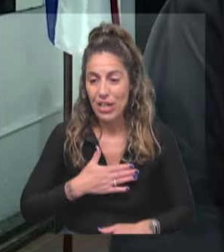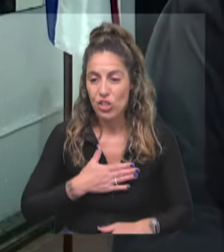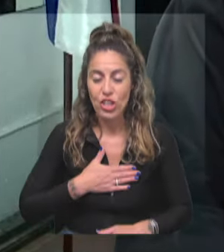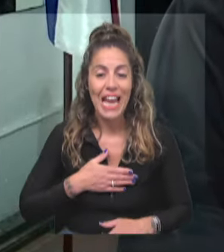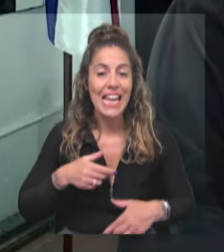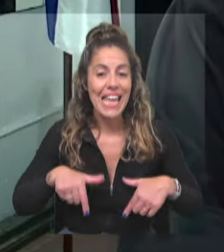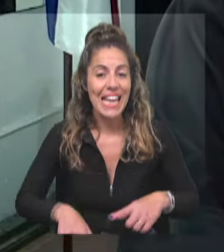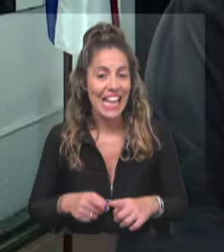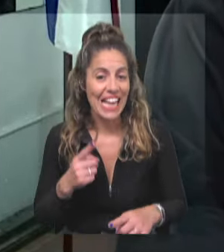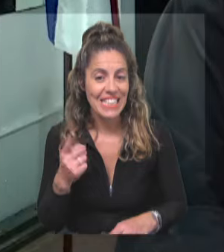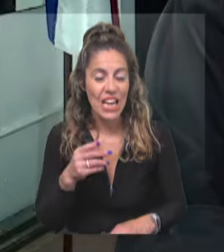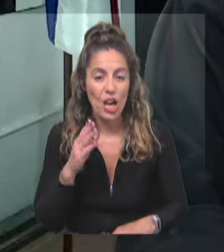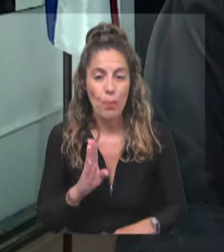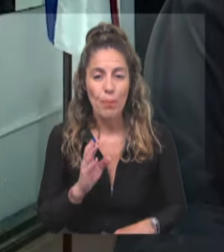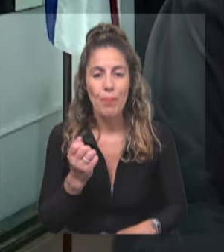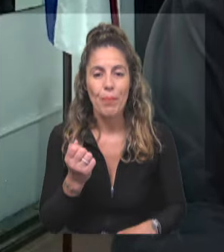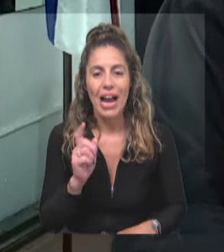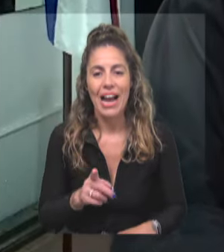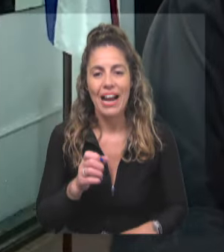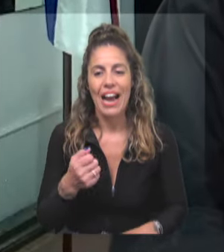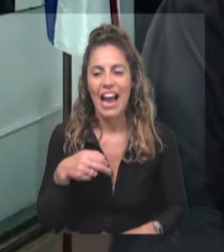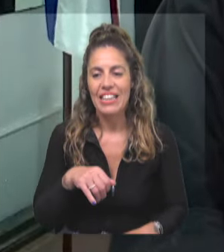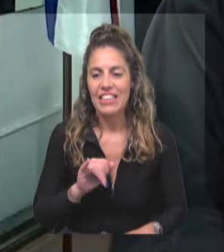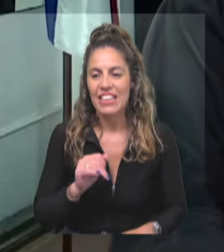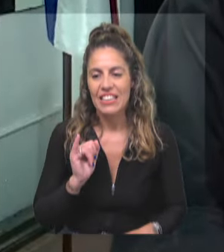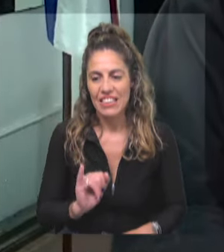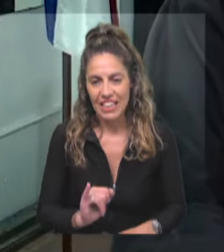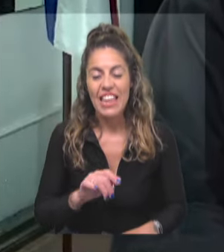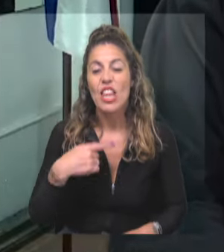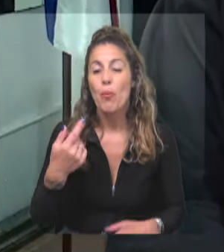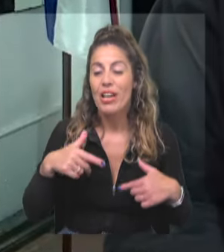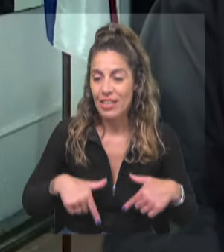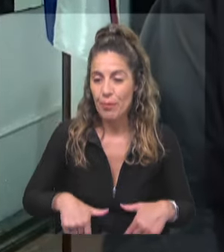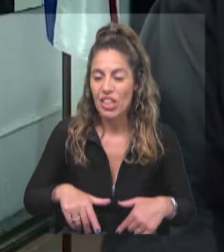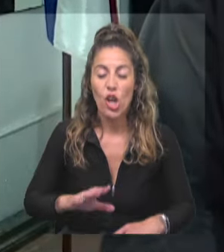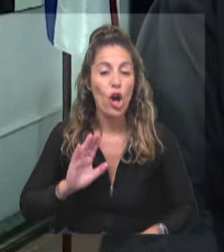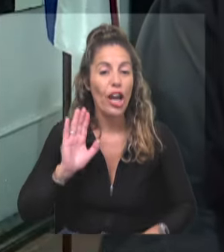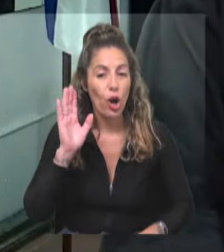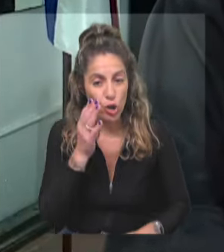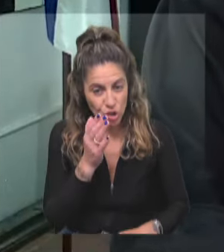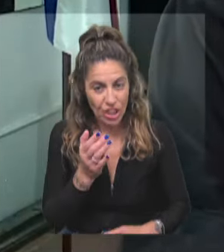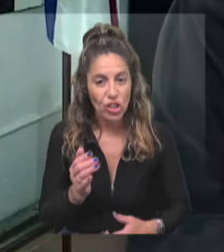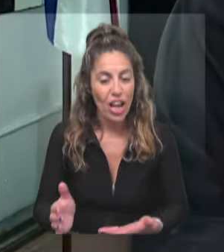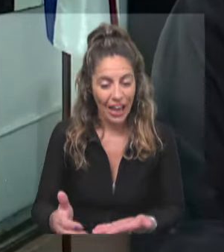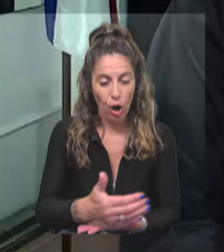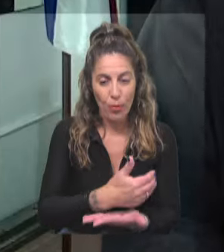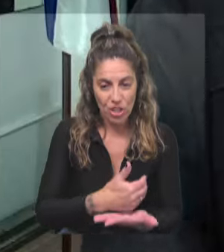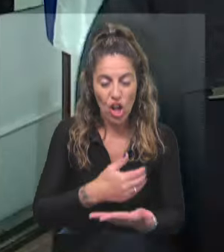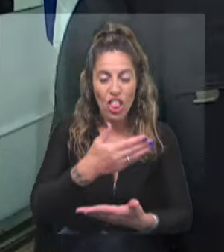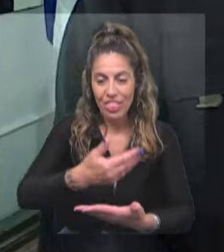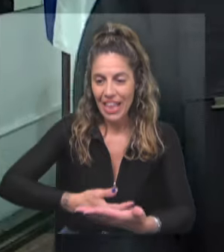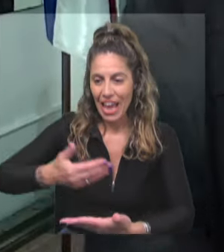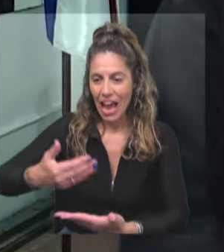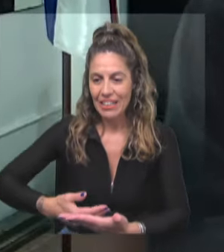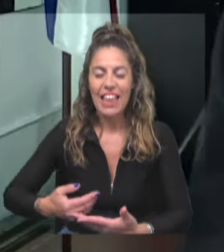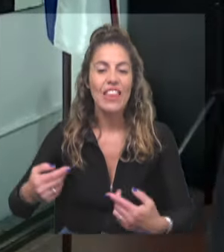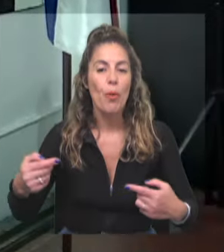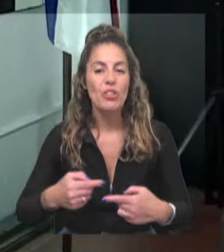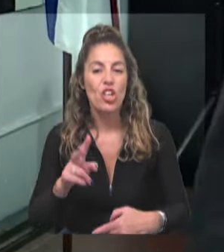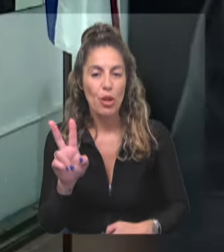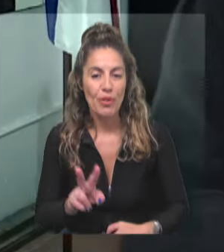luego el propio Ministerio reconociendo de alguna forma la recopilación de actas por parte de la oposición en en Venezuela eh